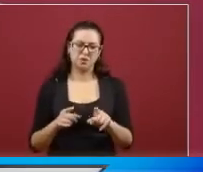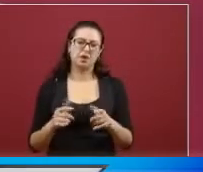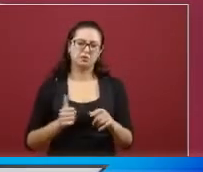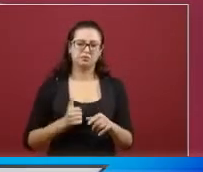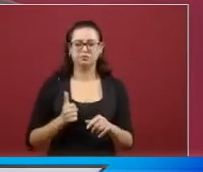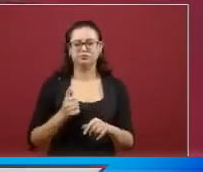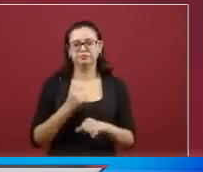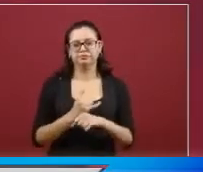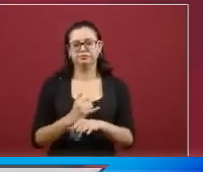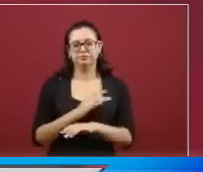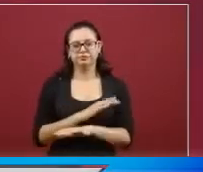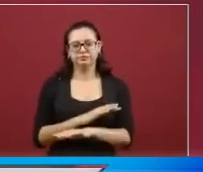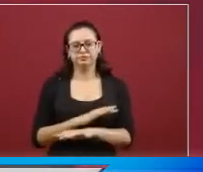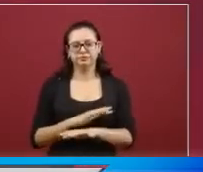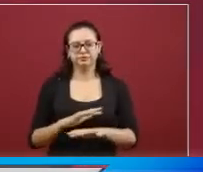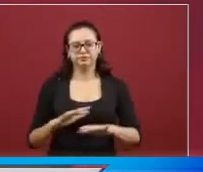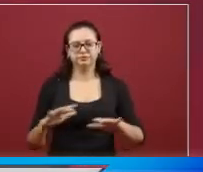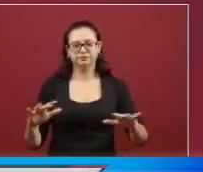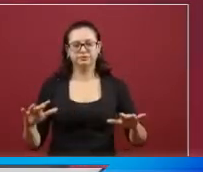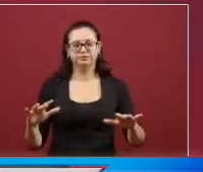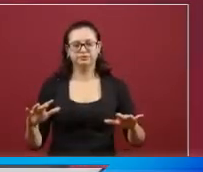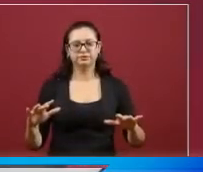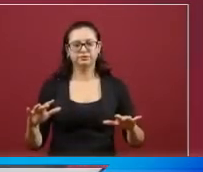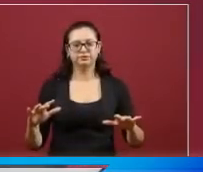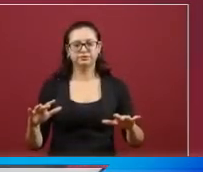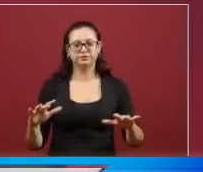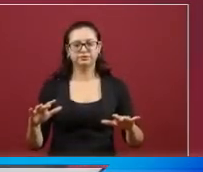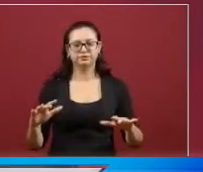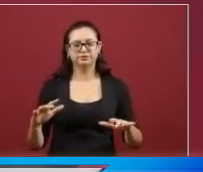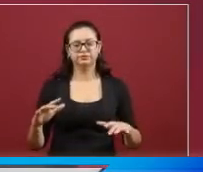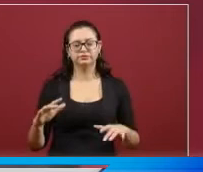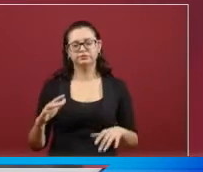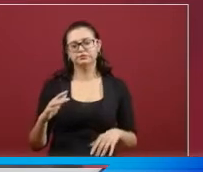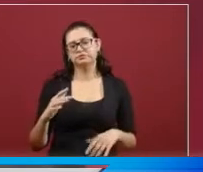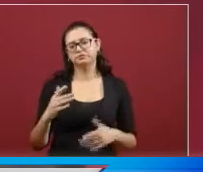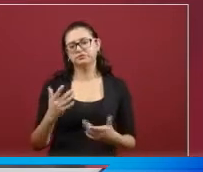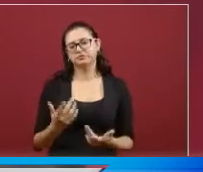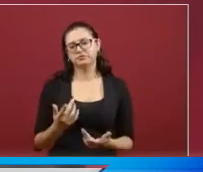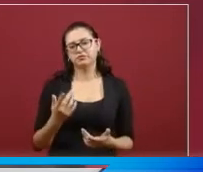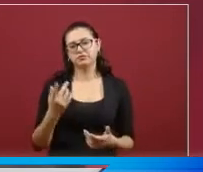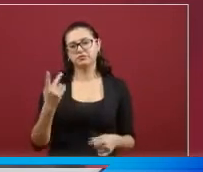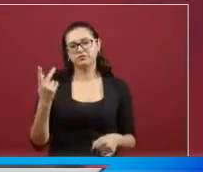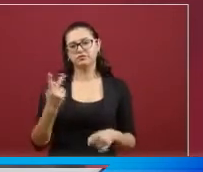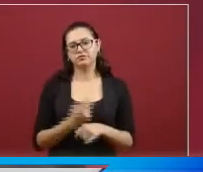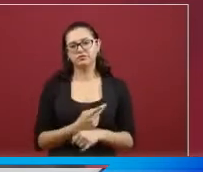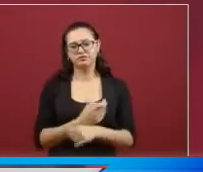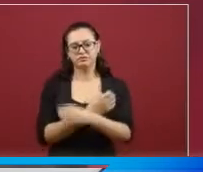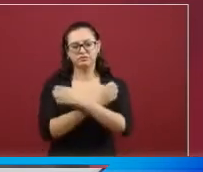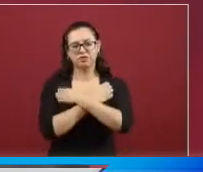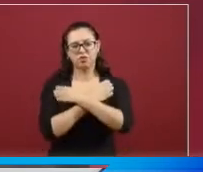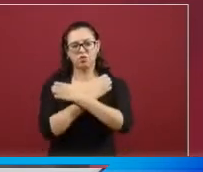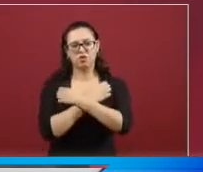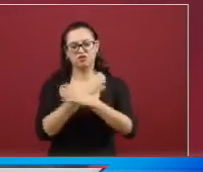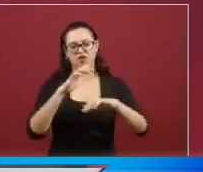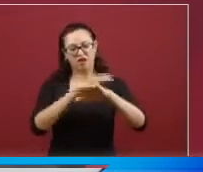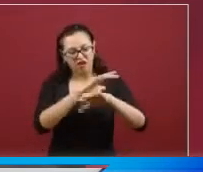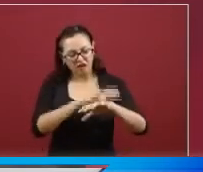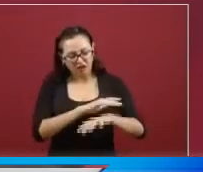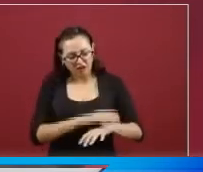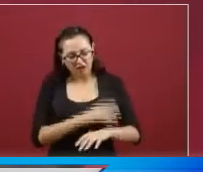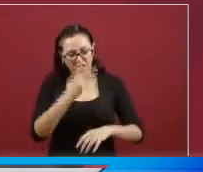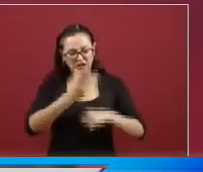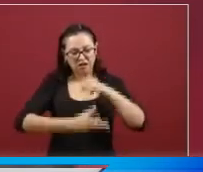Reforma educativa. La cancelación de la reforma educativa. Se cancelará la